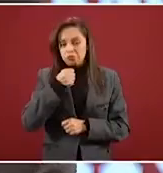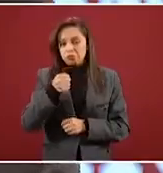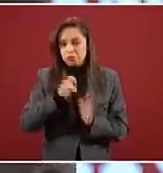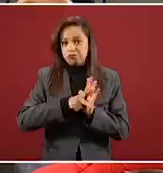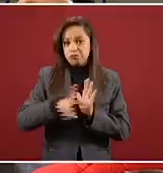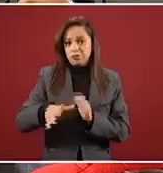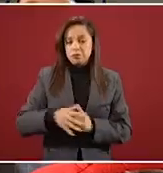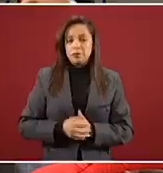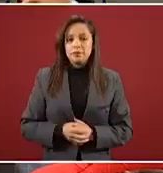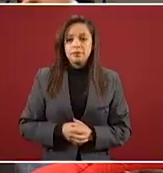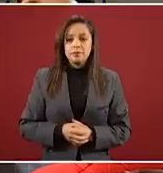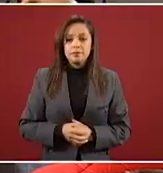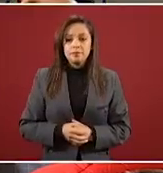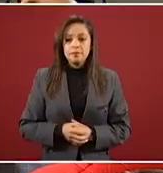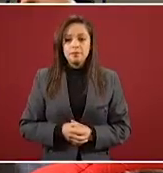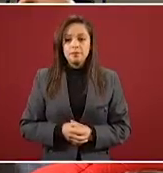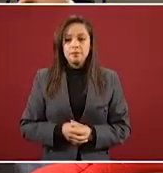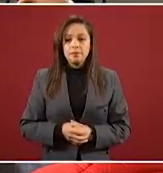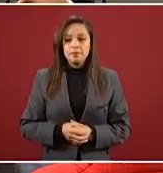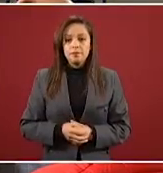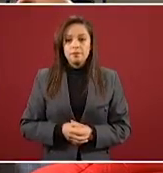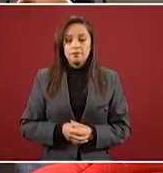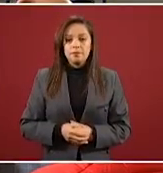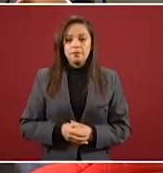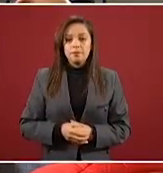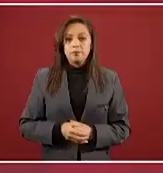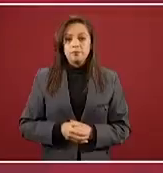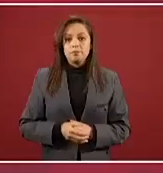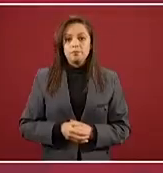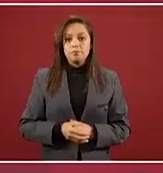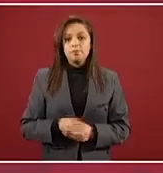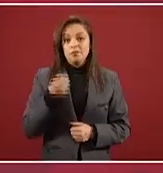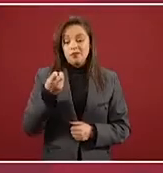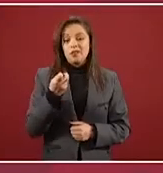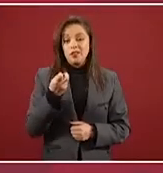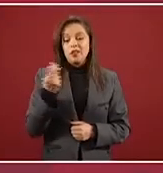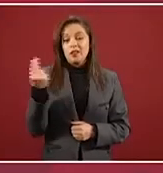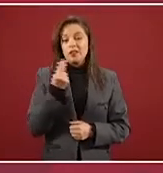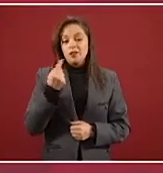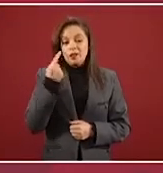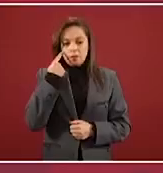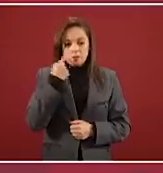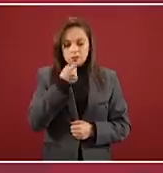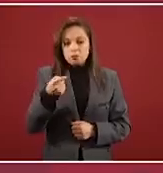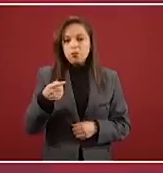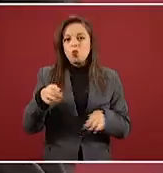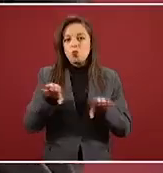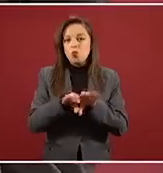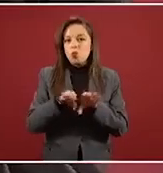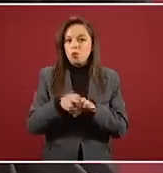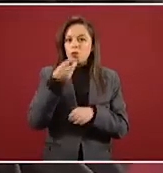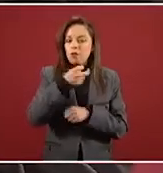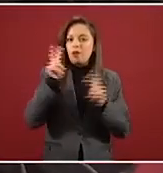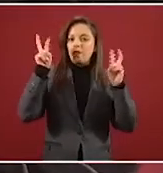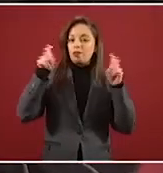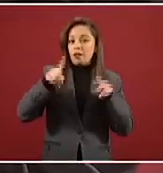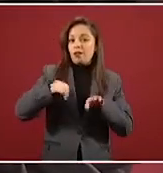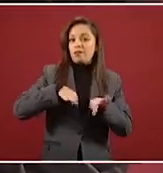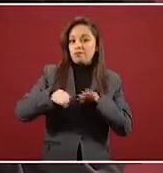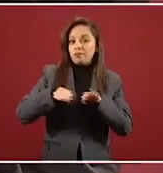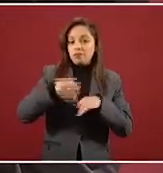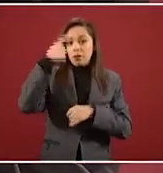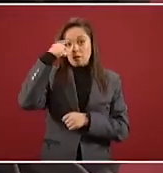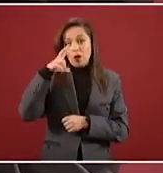Entonces, es cosa de ver cómo está el asunto laboral y no quedar a deber